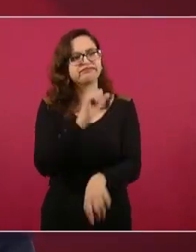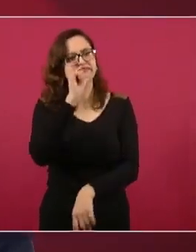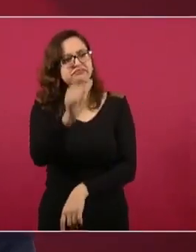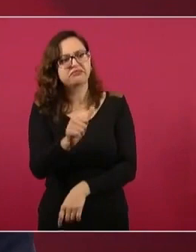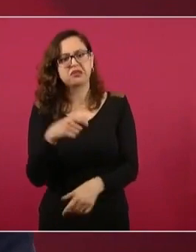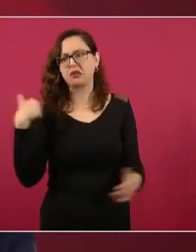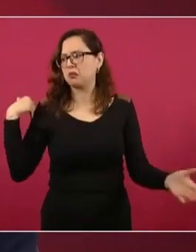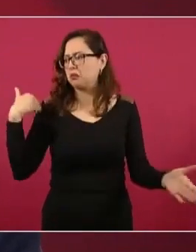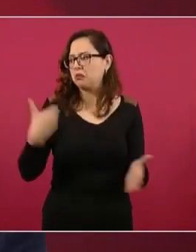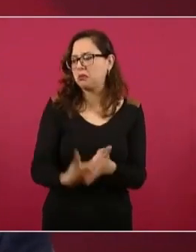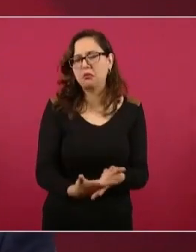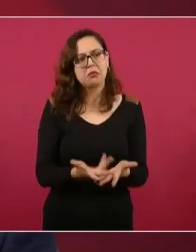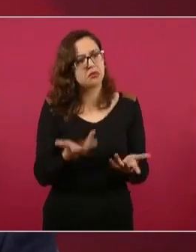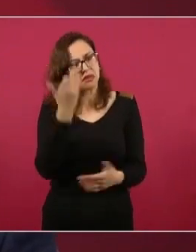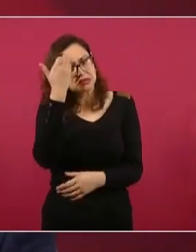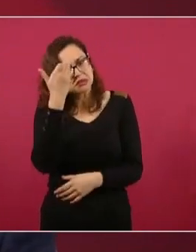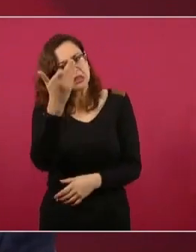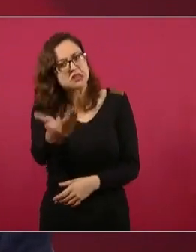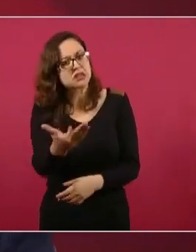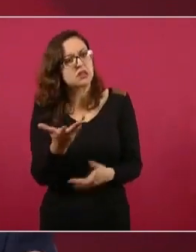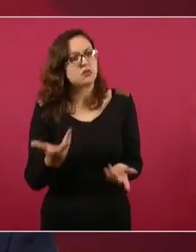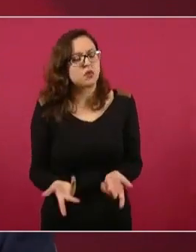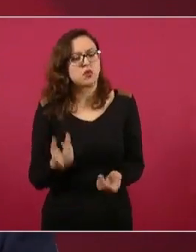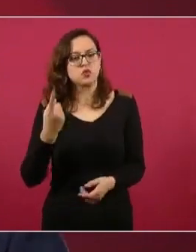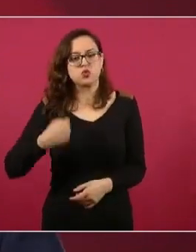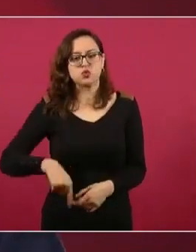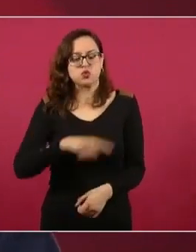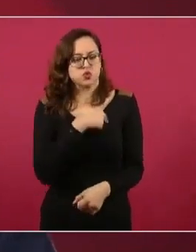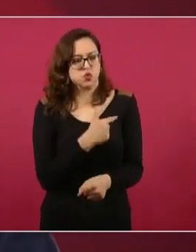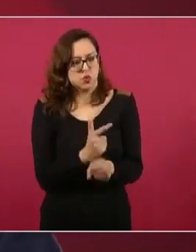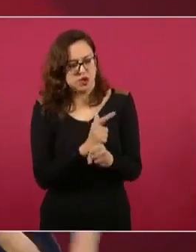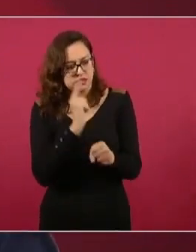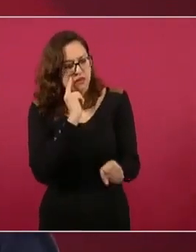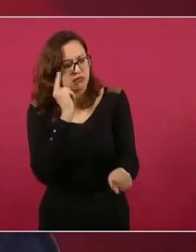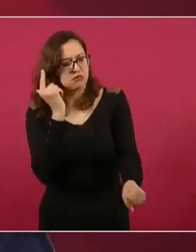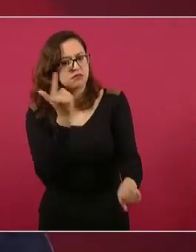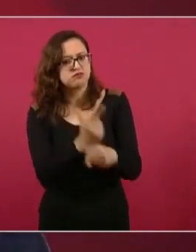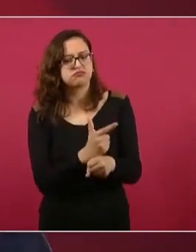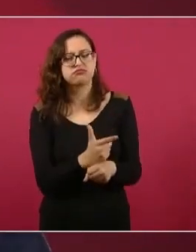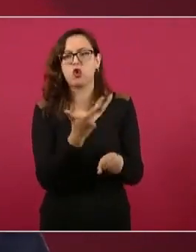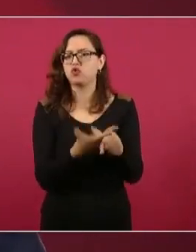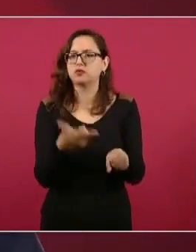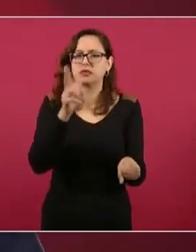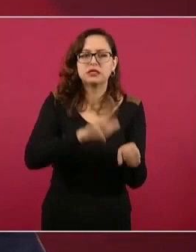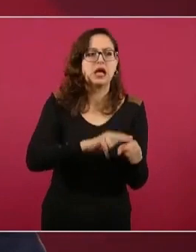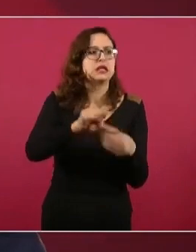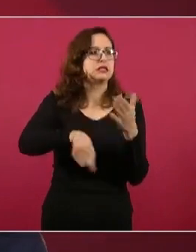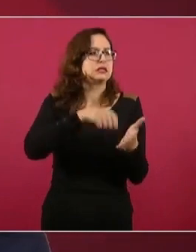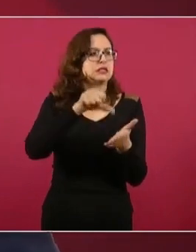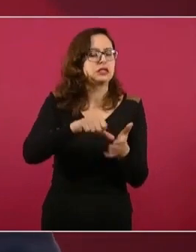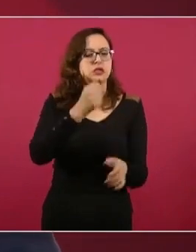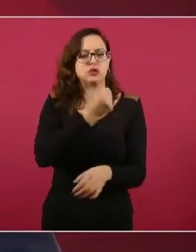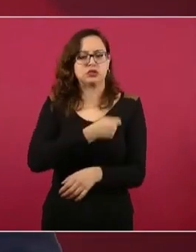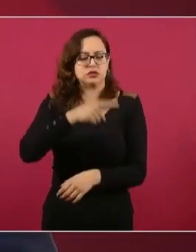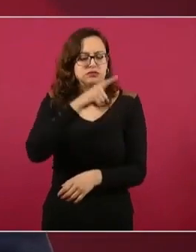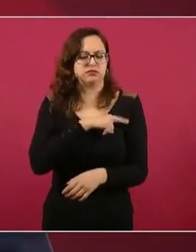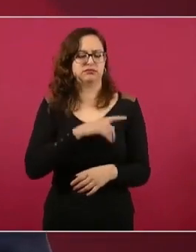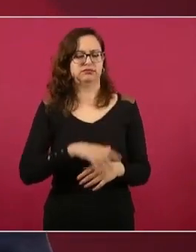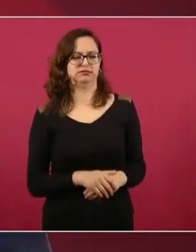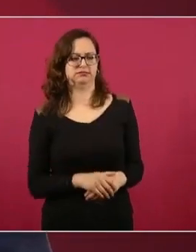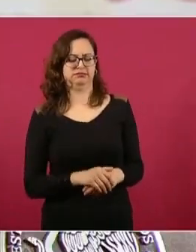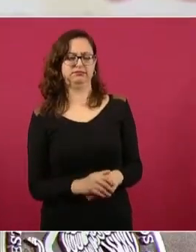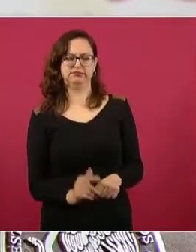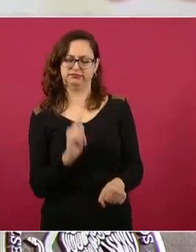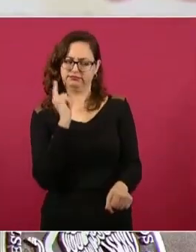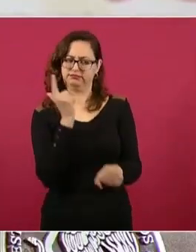un hospital, una unidad de medicina familiar en el caso del seguro, en los hospitales generales o en los centros de salud, y lo que se hace es